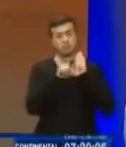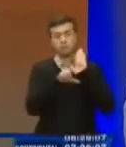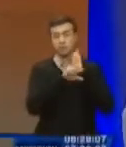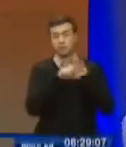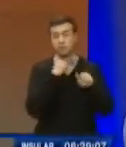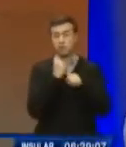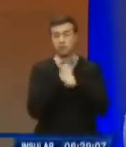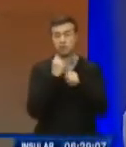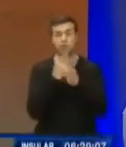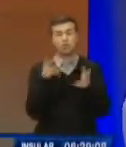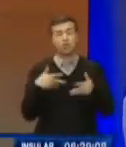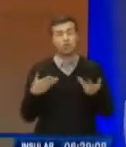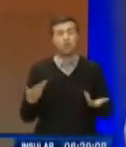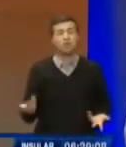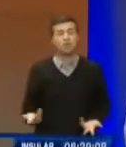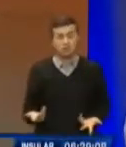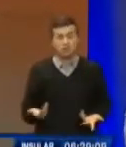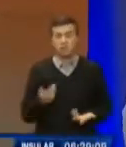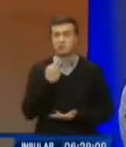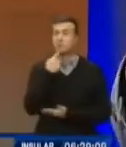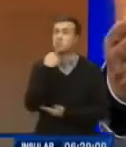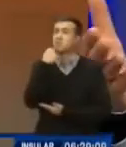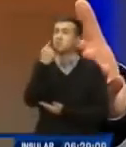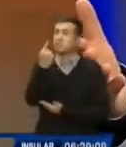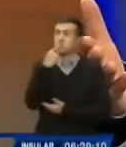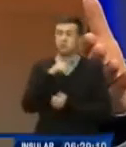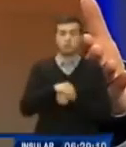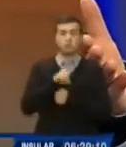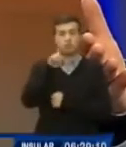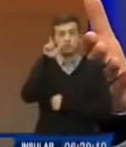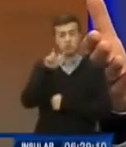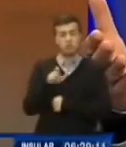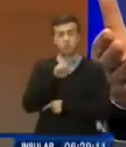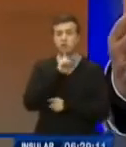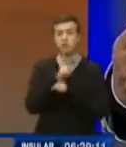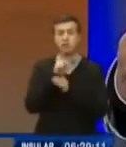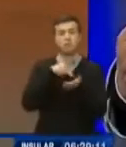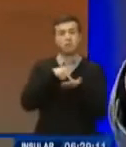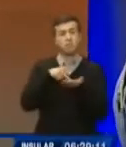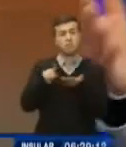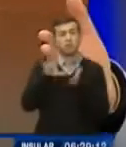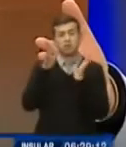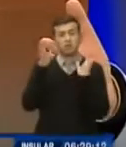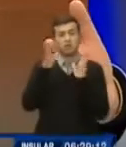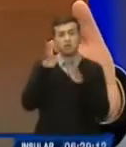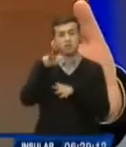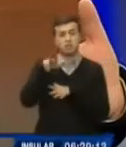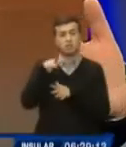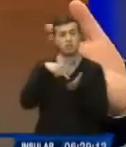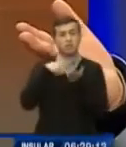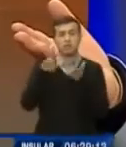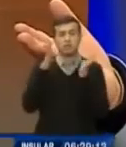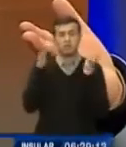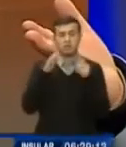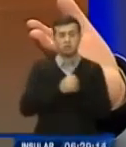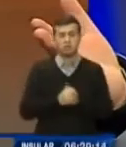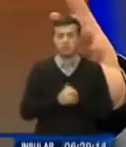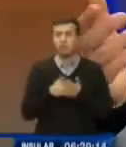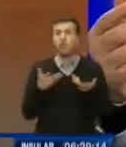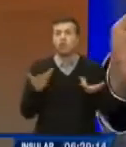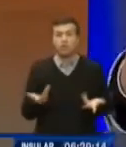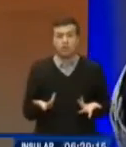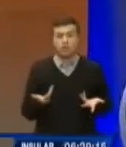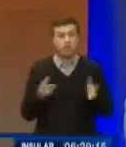del trabajo del código laboral se establece que a una persona le pueden pagar no le pueden pagar hasta tres meses pues sin ninguno